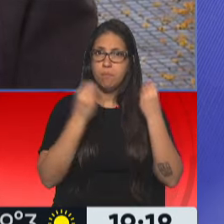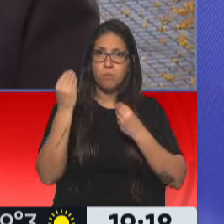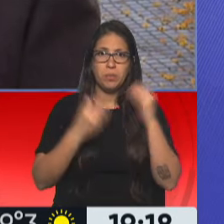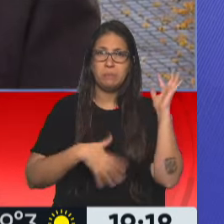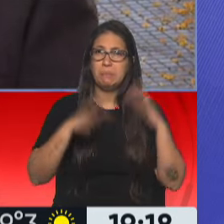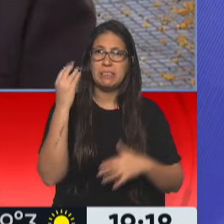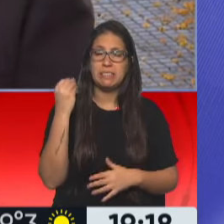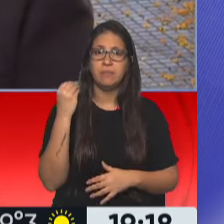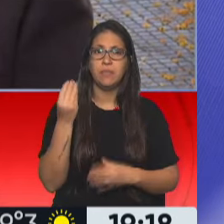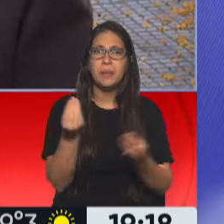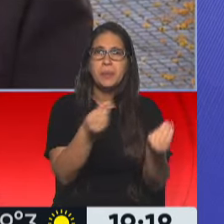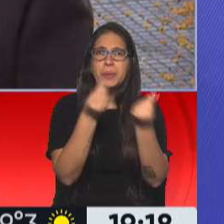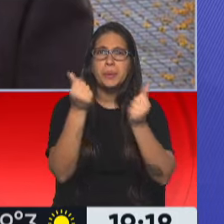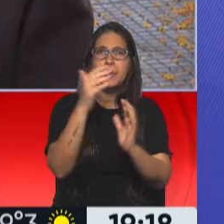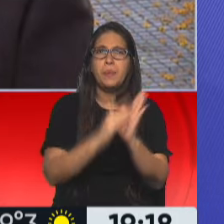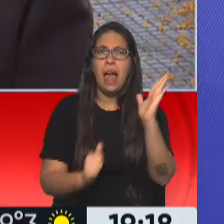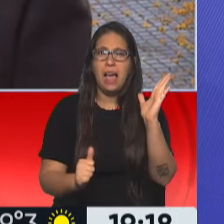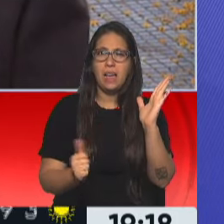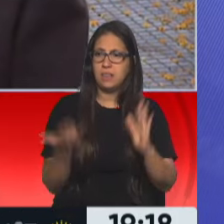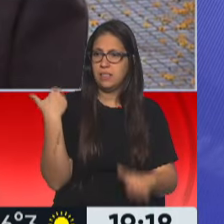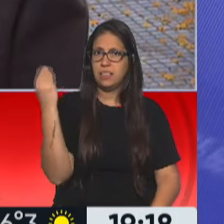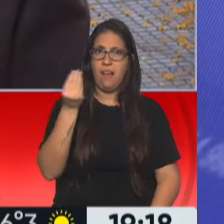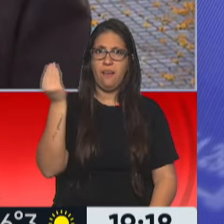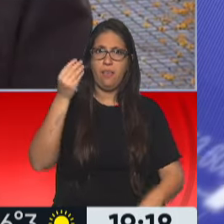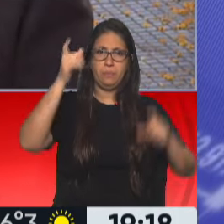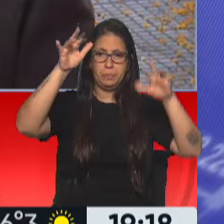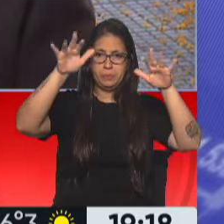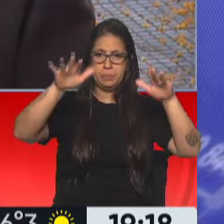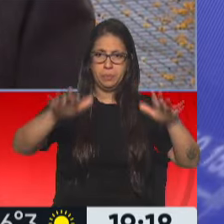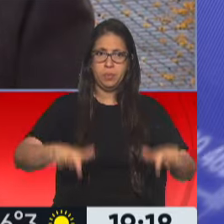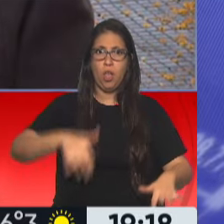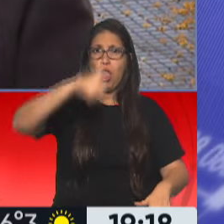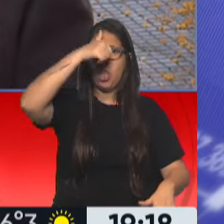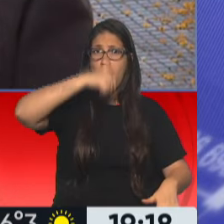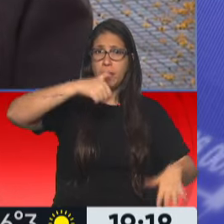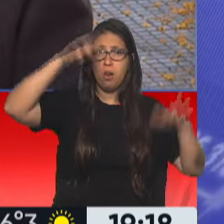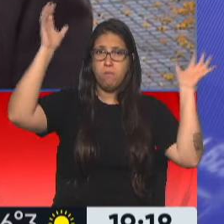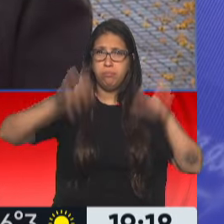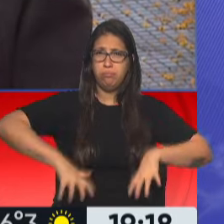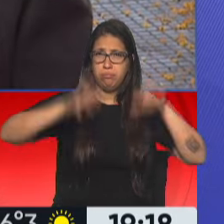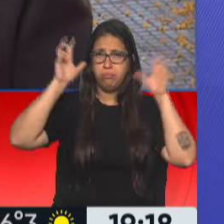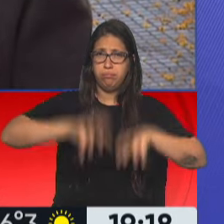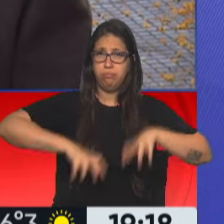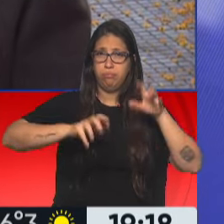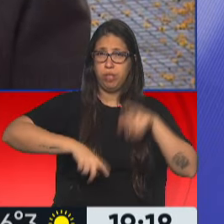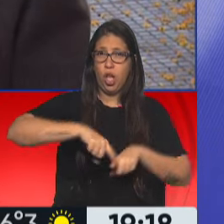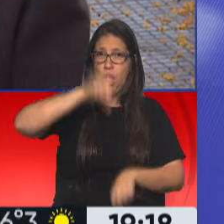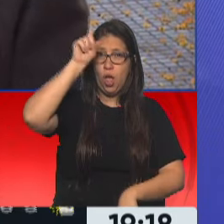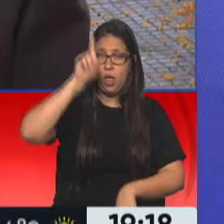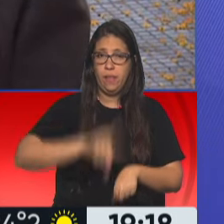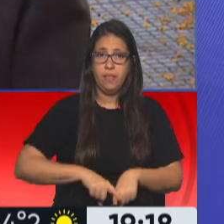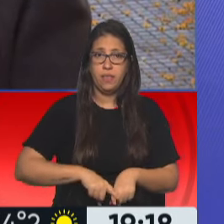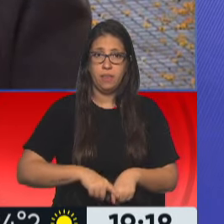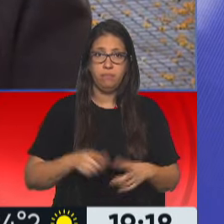siguiente: aparecieron unas cenizas blancas en el día sábado y el domingo llovió todo el día en la zona, y